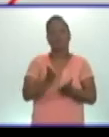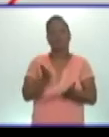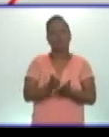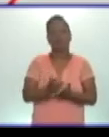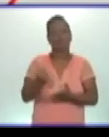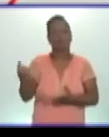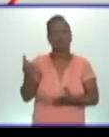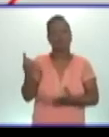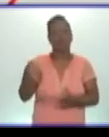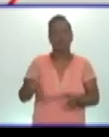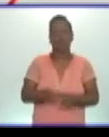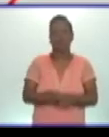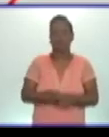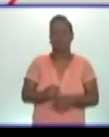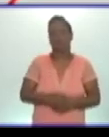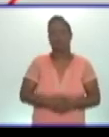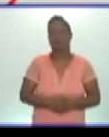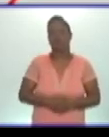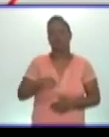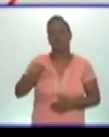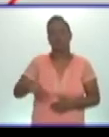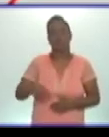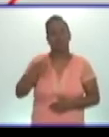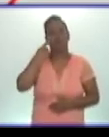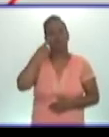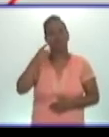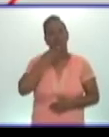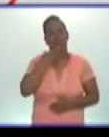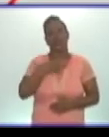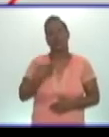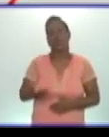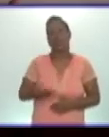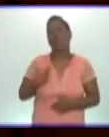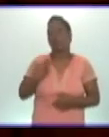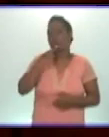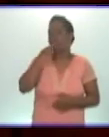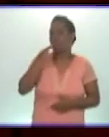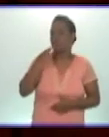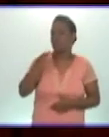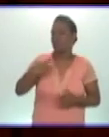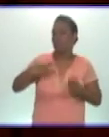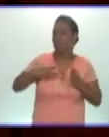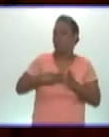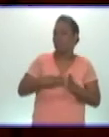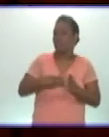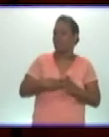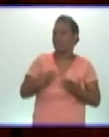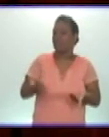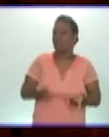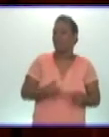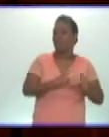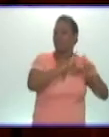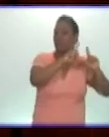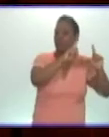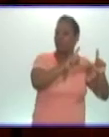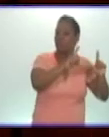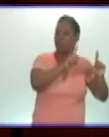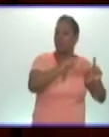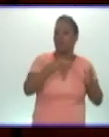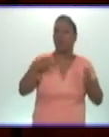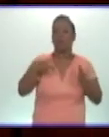propongo entonces ahora ver cómo es el procedimiento de la división de un polinomio entre